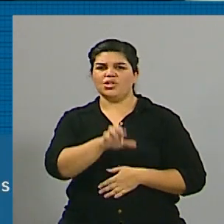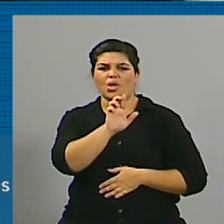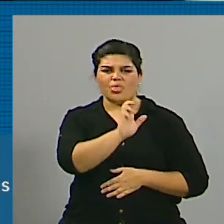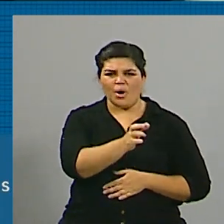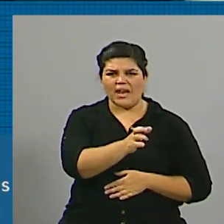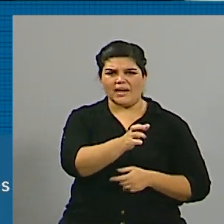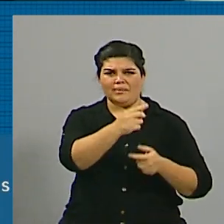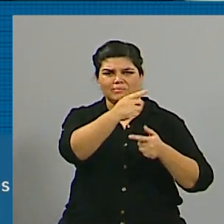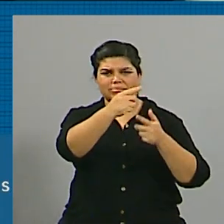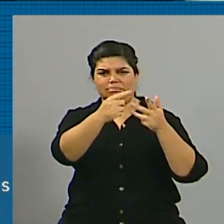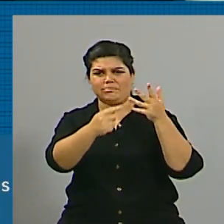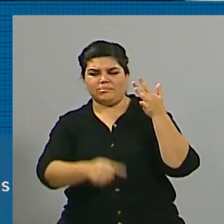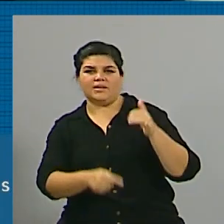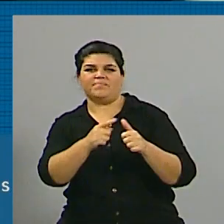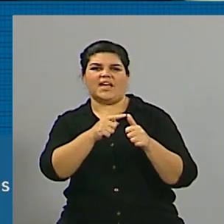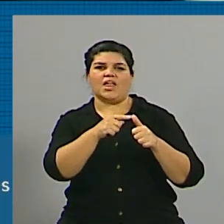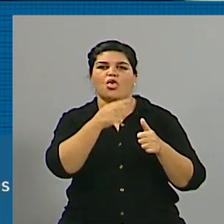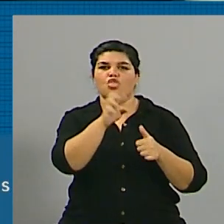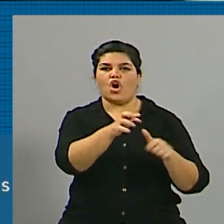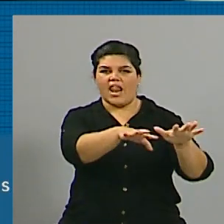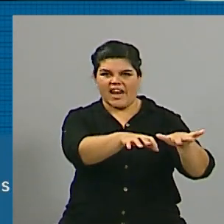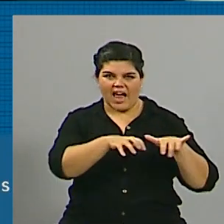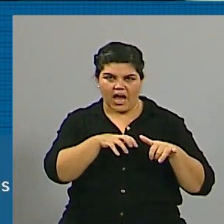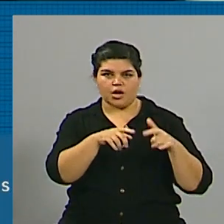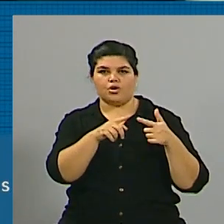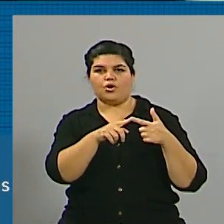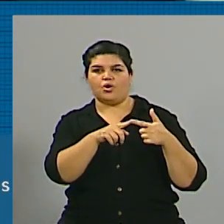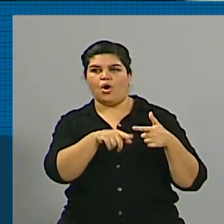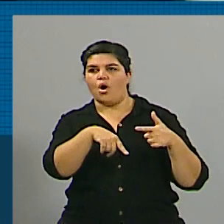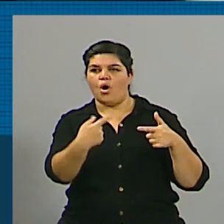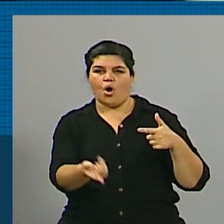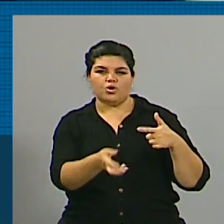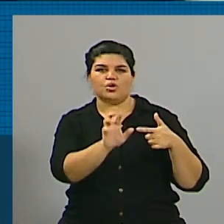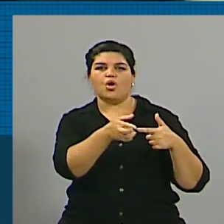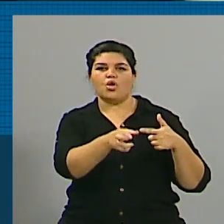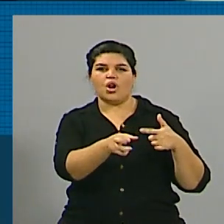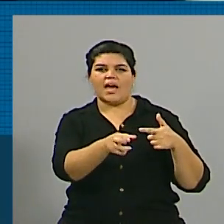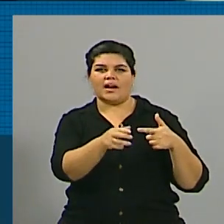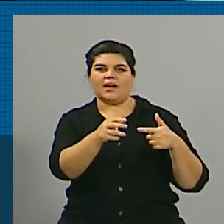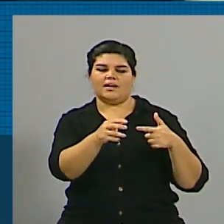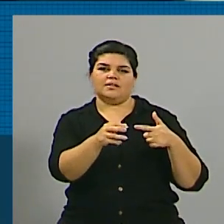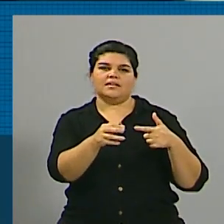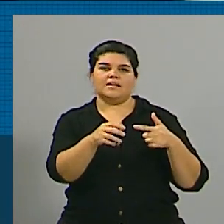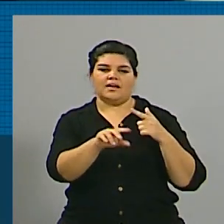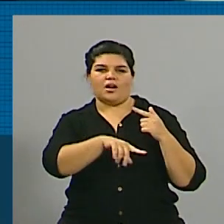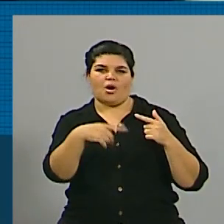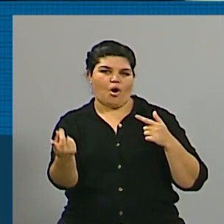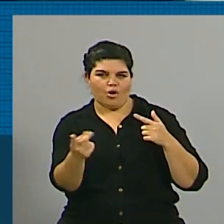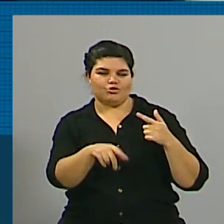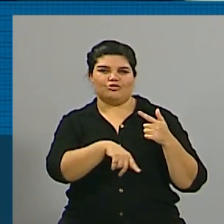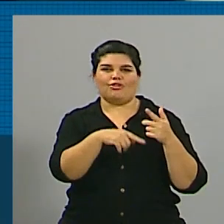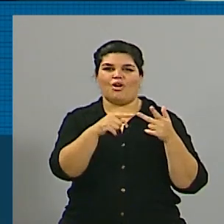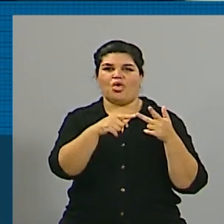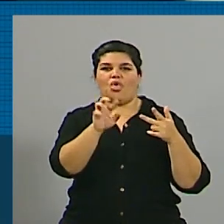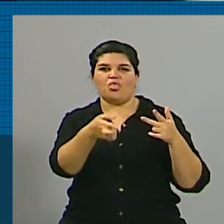hora de cotizar. Está el dólar agro, me acordaba de la época del Mundial del dólar Qatar, el dólar